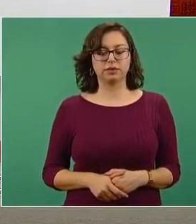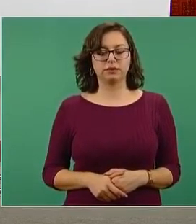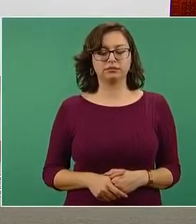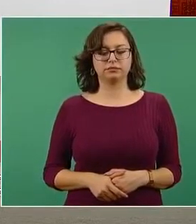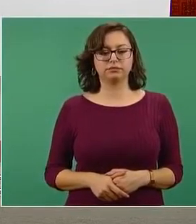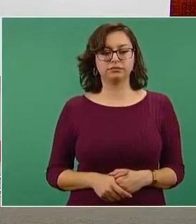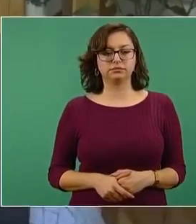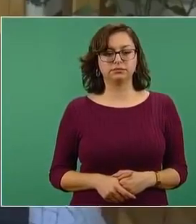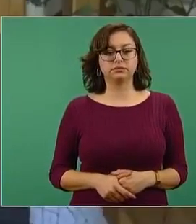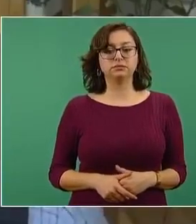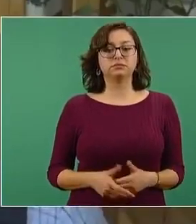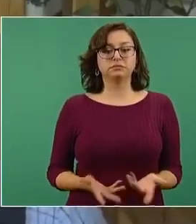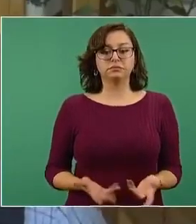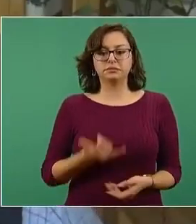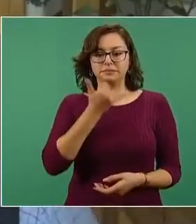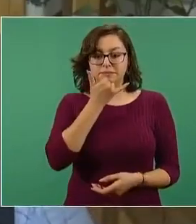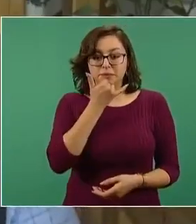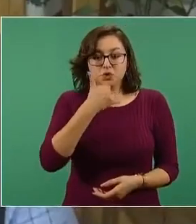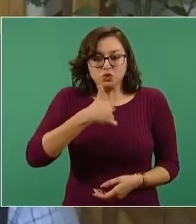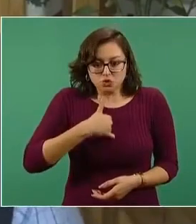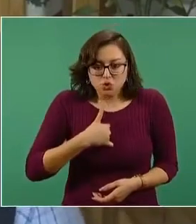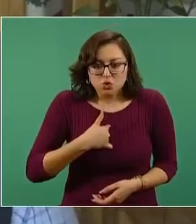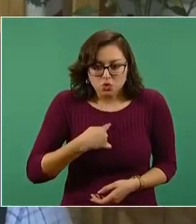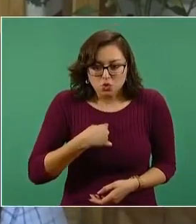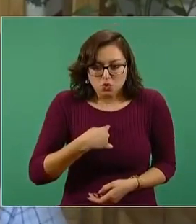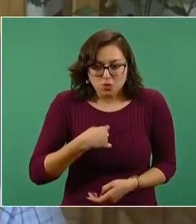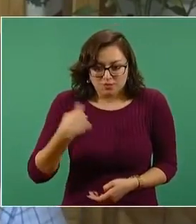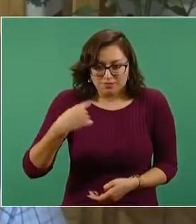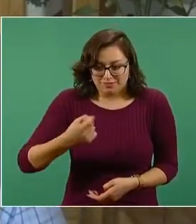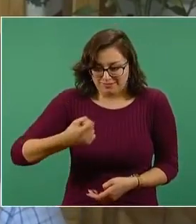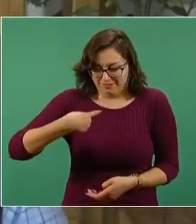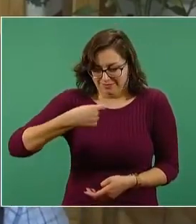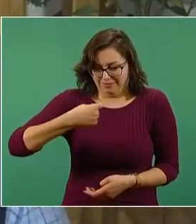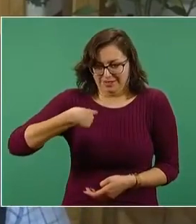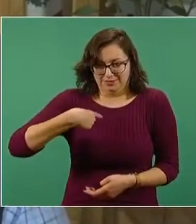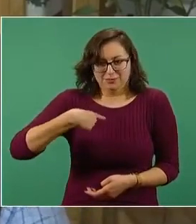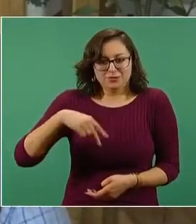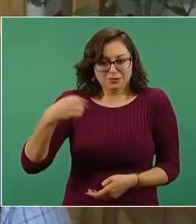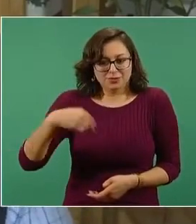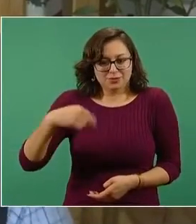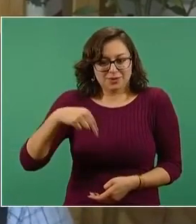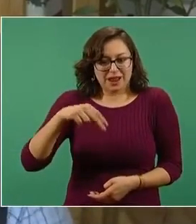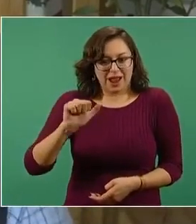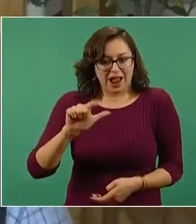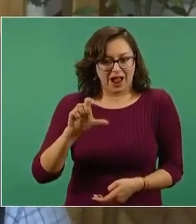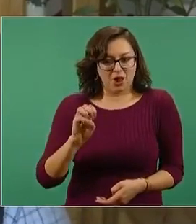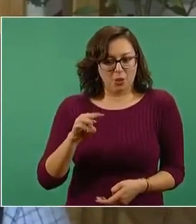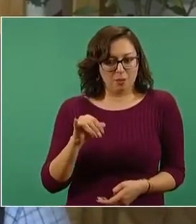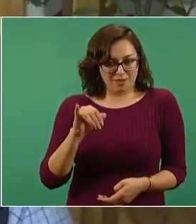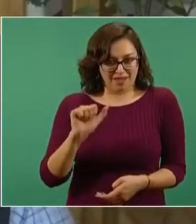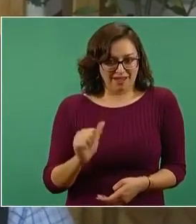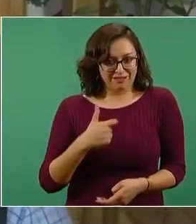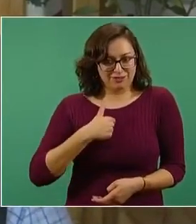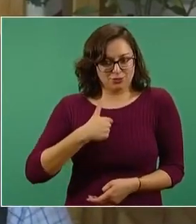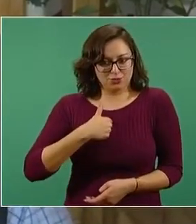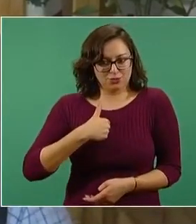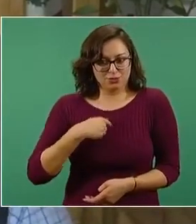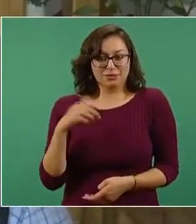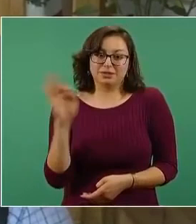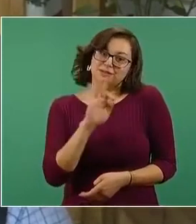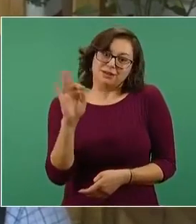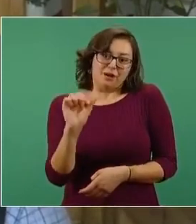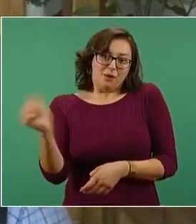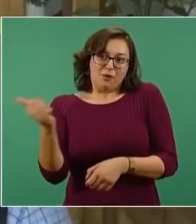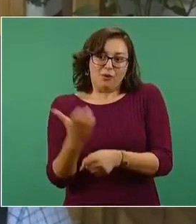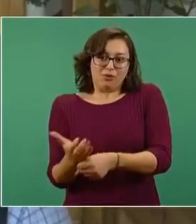Correcto. Bueno, su servidor es el doctor José Luis Alomía, pero de seguro a lo mejor fue alguno de algún otro compañero